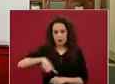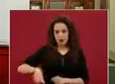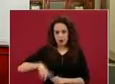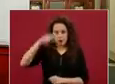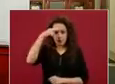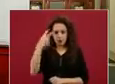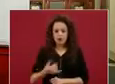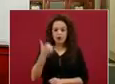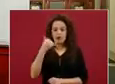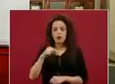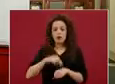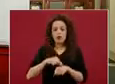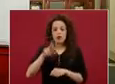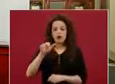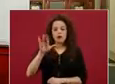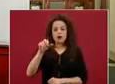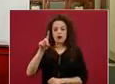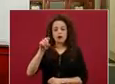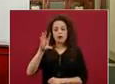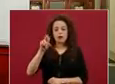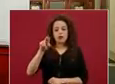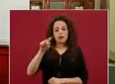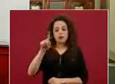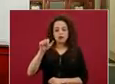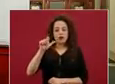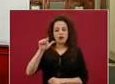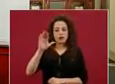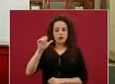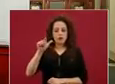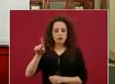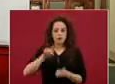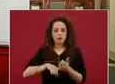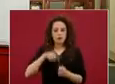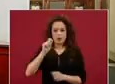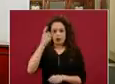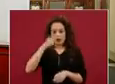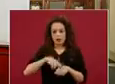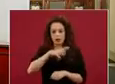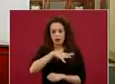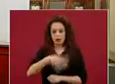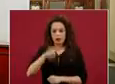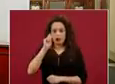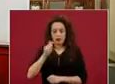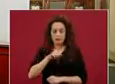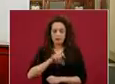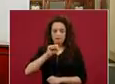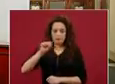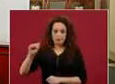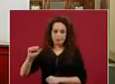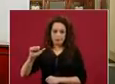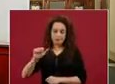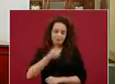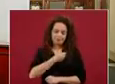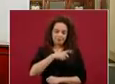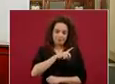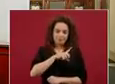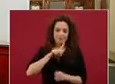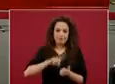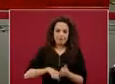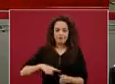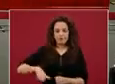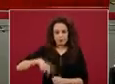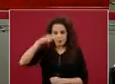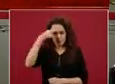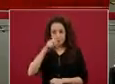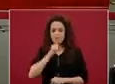doctor Ricardo Cortés Alcalá, director general de Promoción de la Salud, también del Gobierno de México. Les pido si presentan el informe